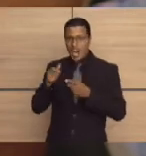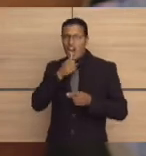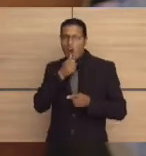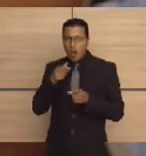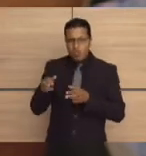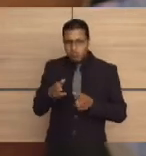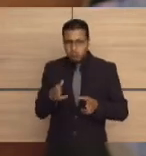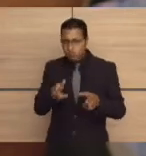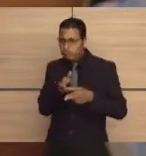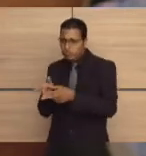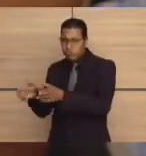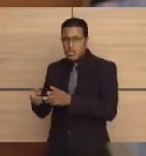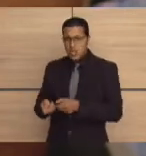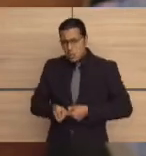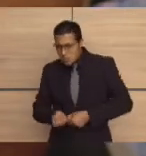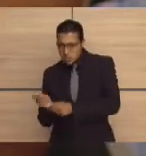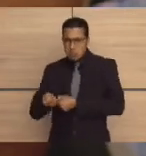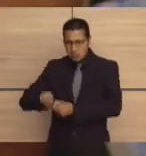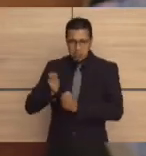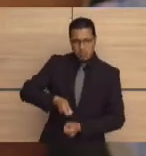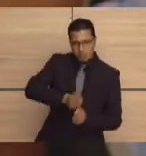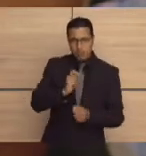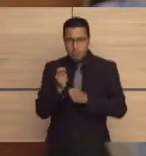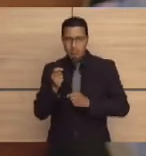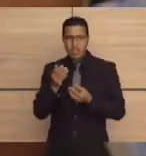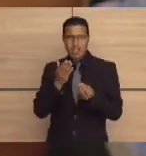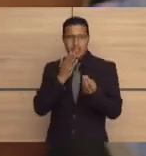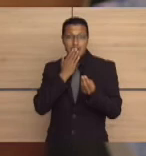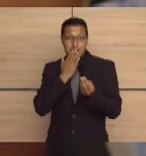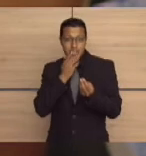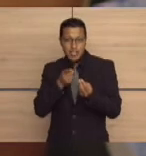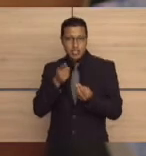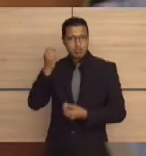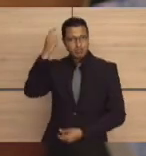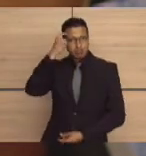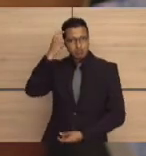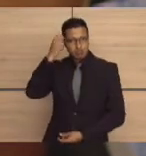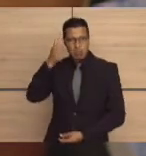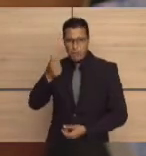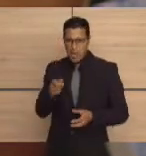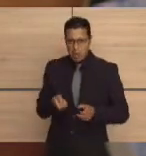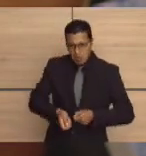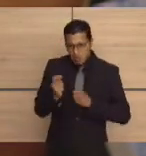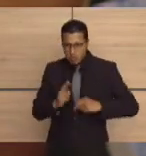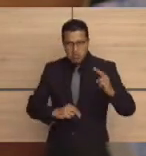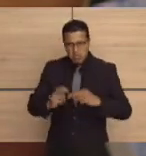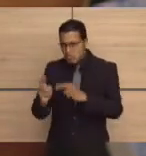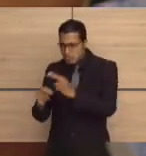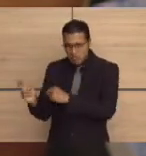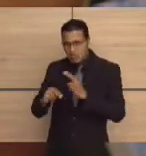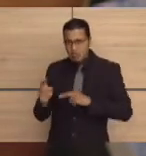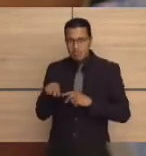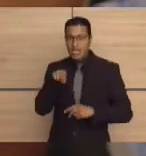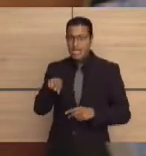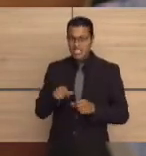hidráulica, con esos canales que hicieron los pueblos indígenas durante muchos años y que regulaban el régimen de